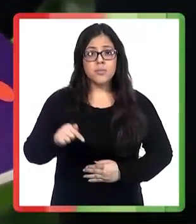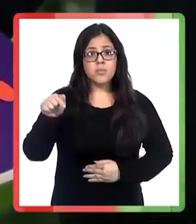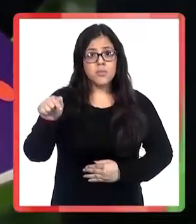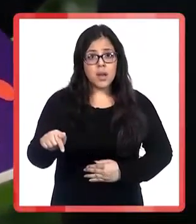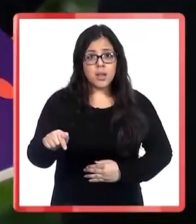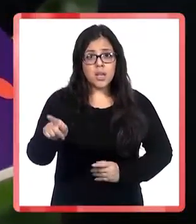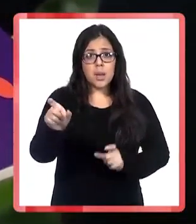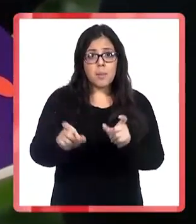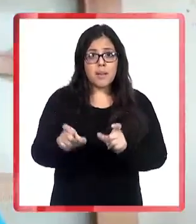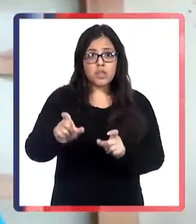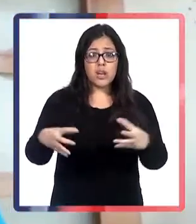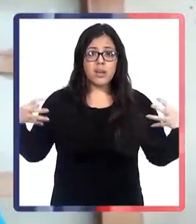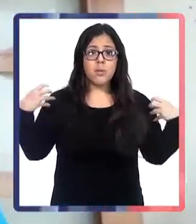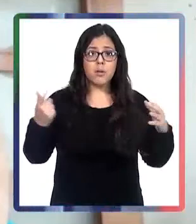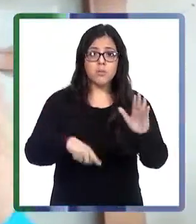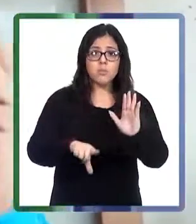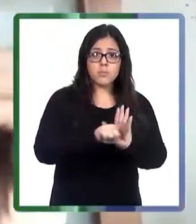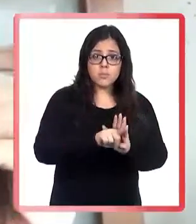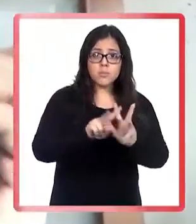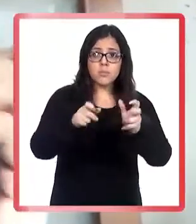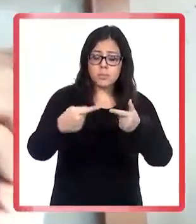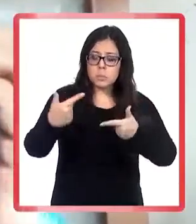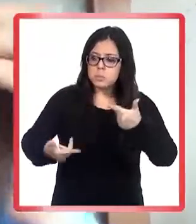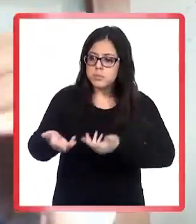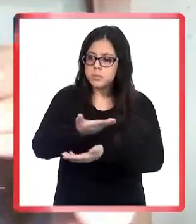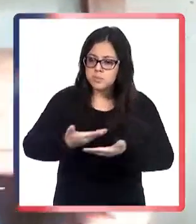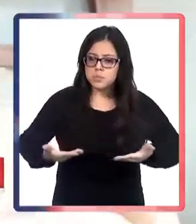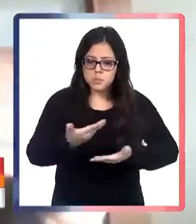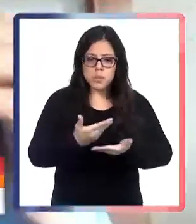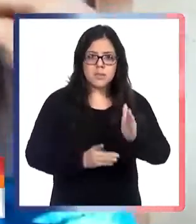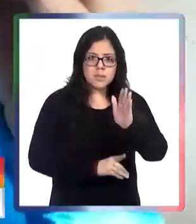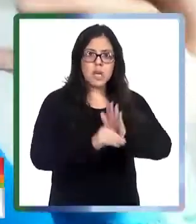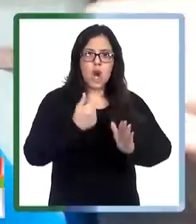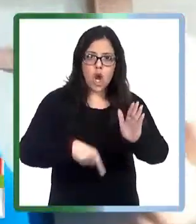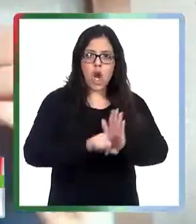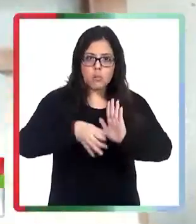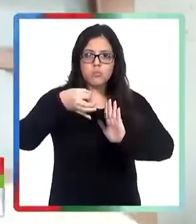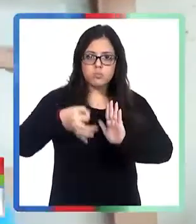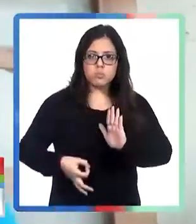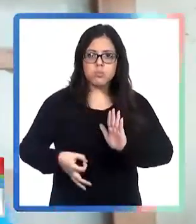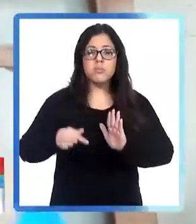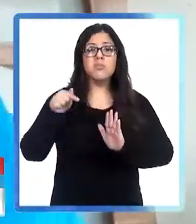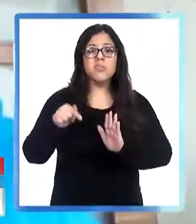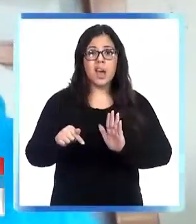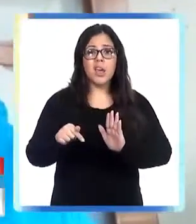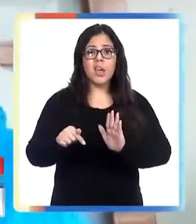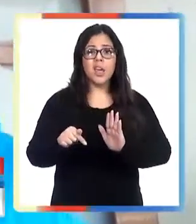trabajo. Es el legislador el que se encarga en especificidad de dar esa discusión y desarrollar